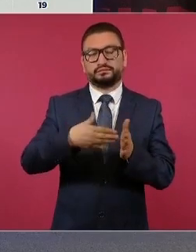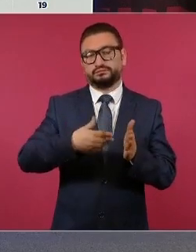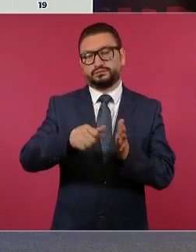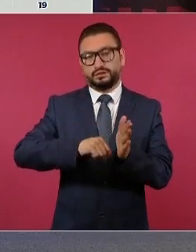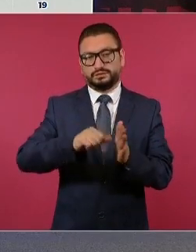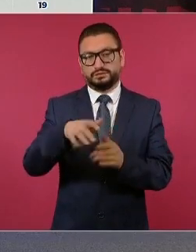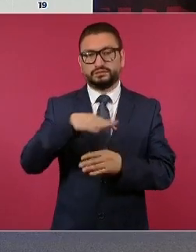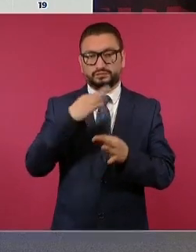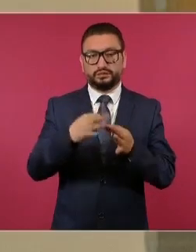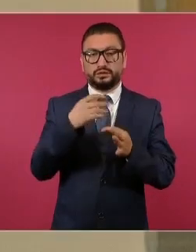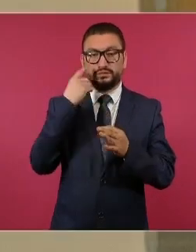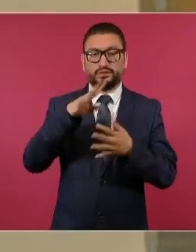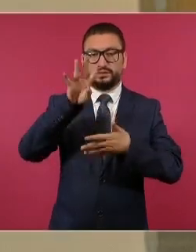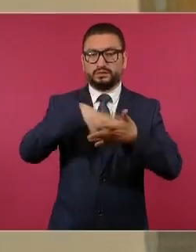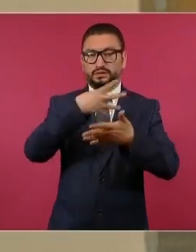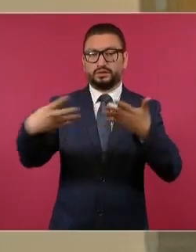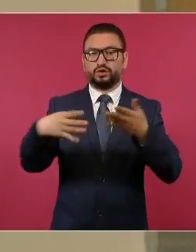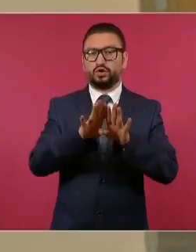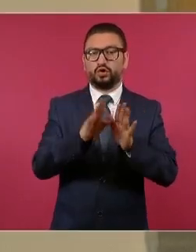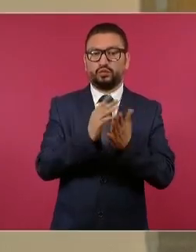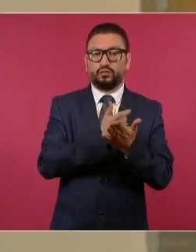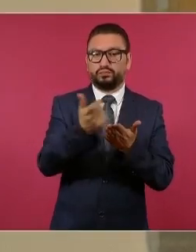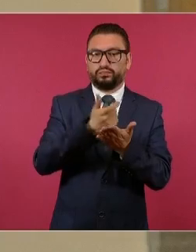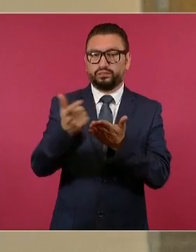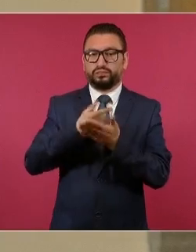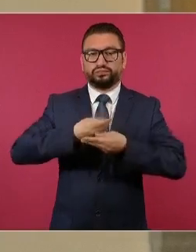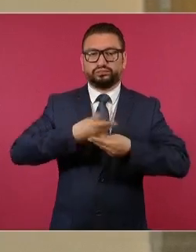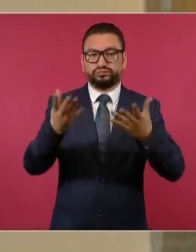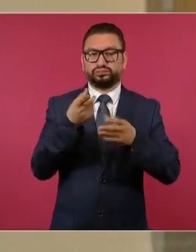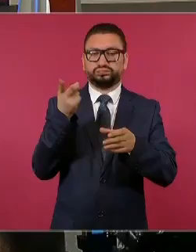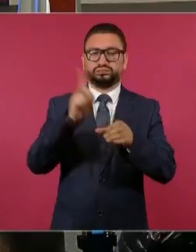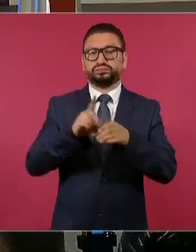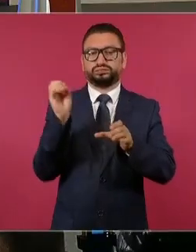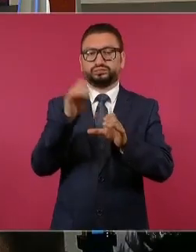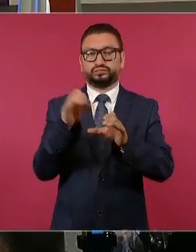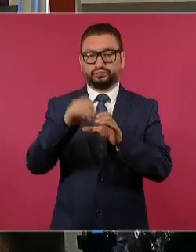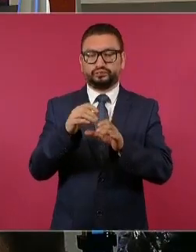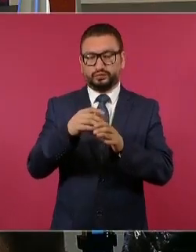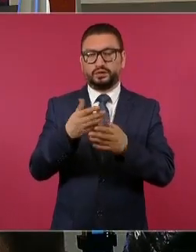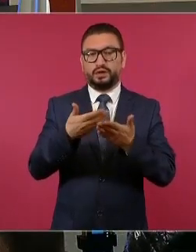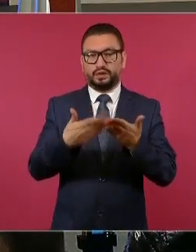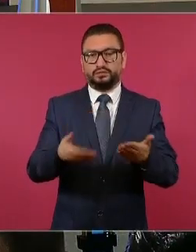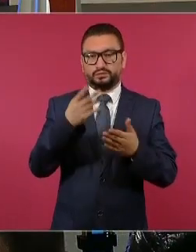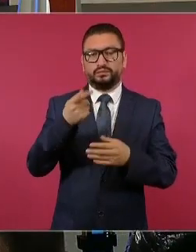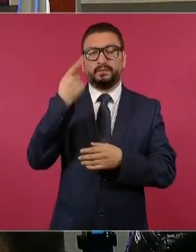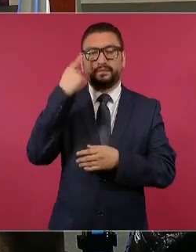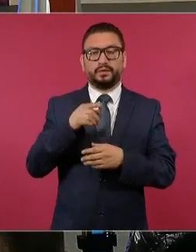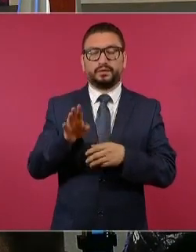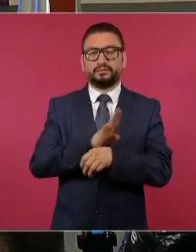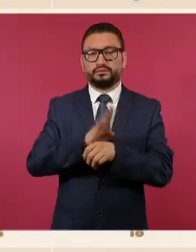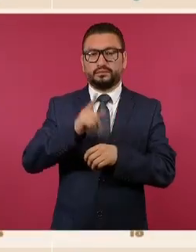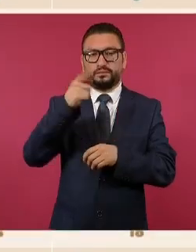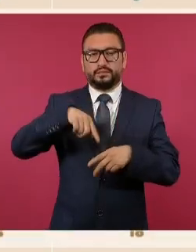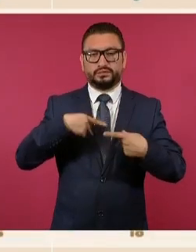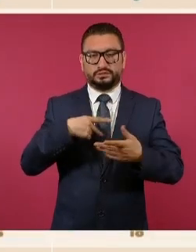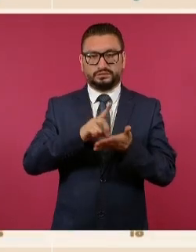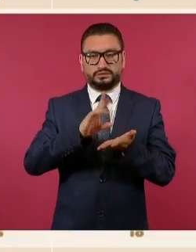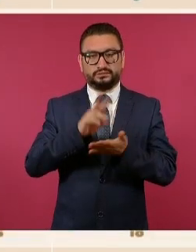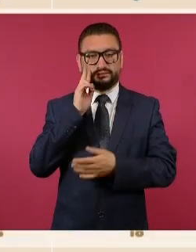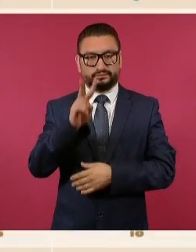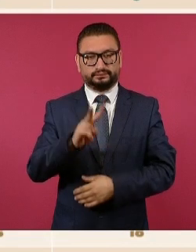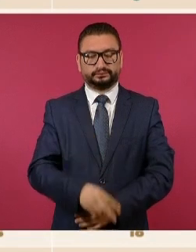Y aquí está el calendario de pagos de las dispersiones que estamos llevando a cabo para la pensión para el bienestar de las personas con